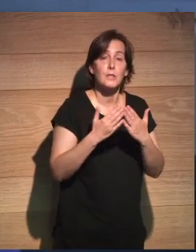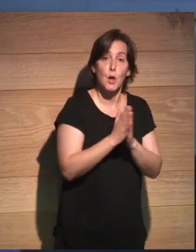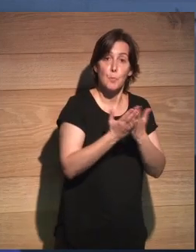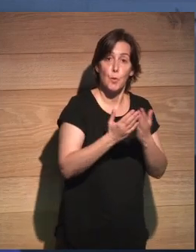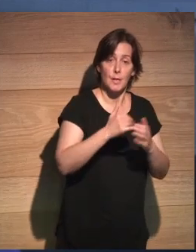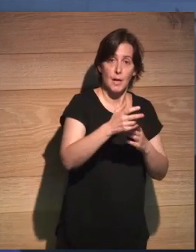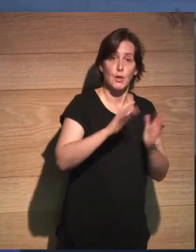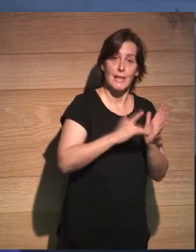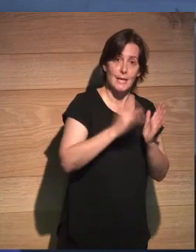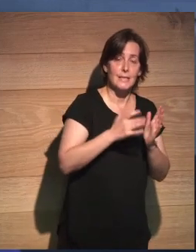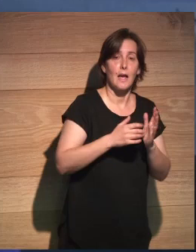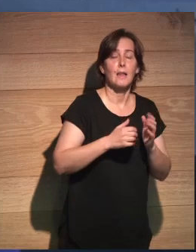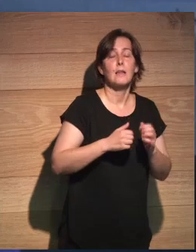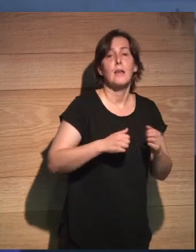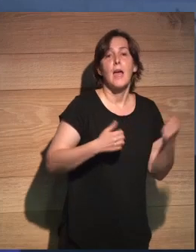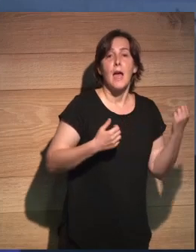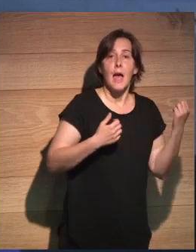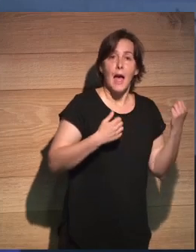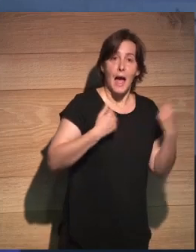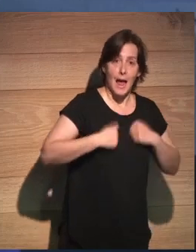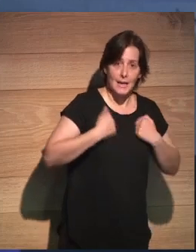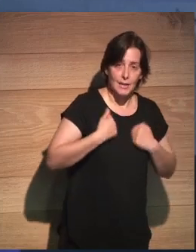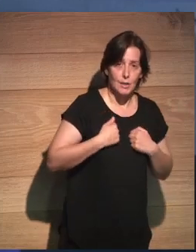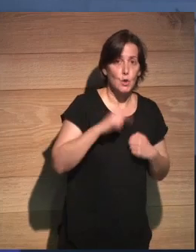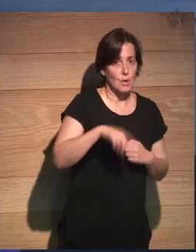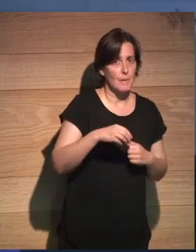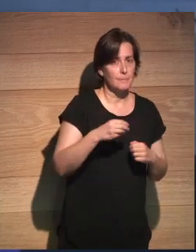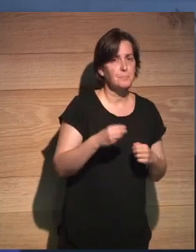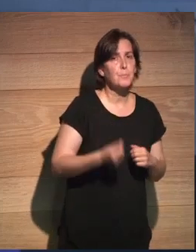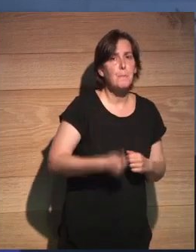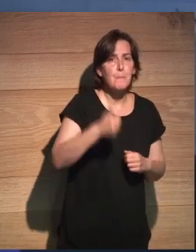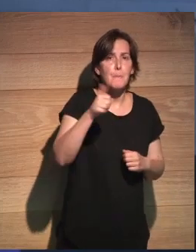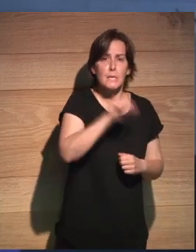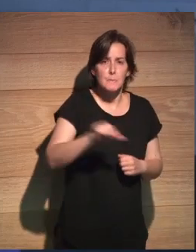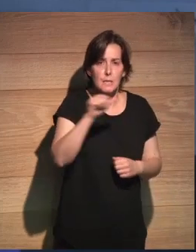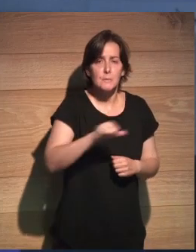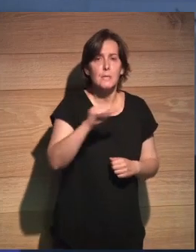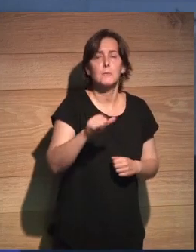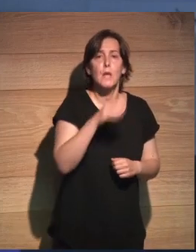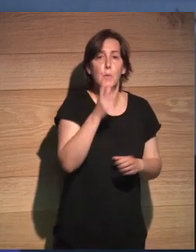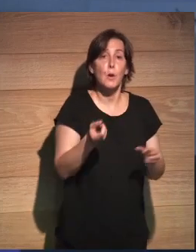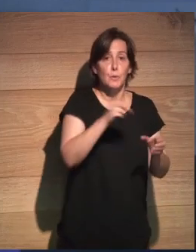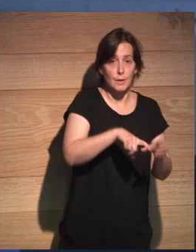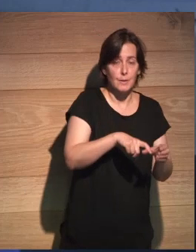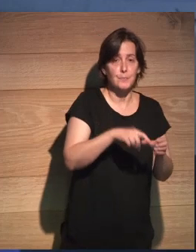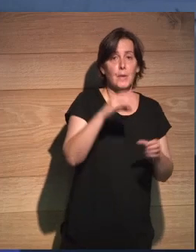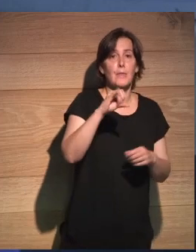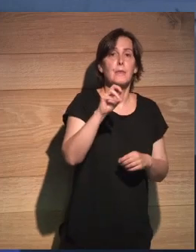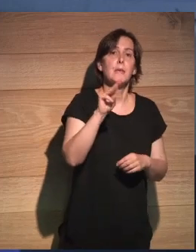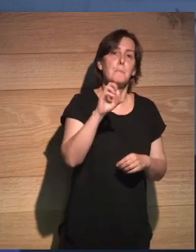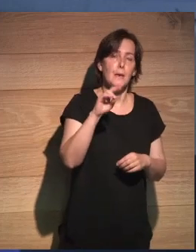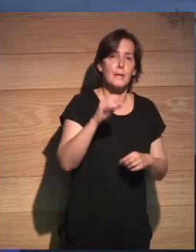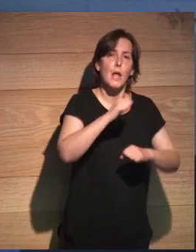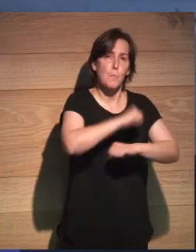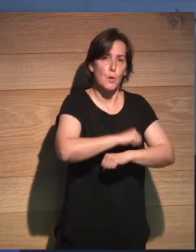digital argentino Infobae, y se ha incrementado en las últimas semanas con la incorporación de Ciper y El Mostrador